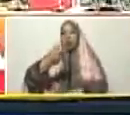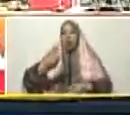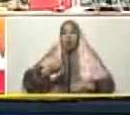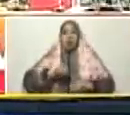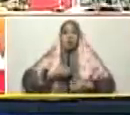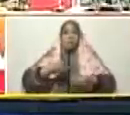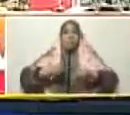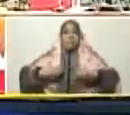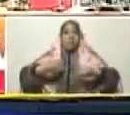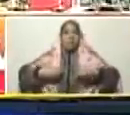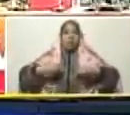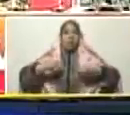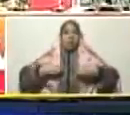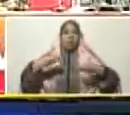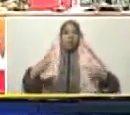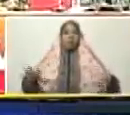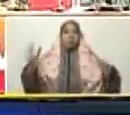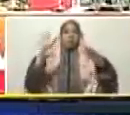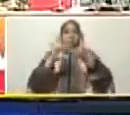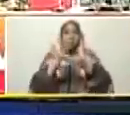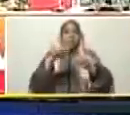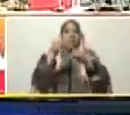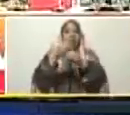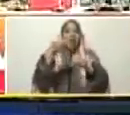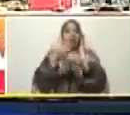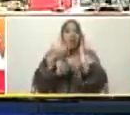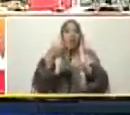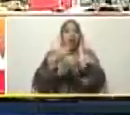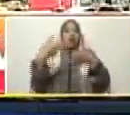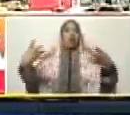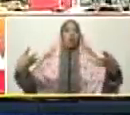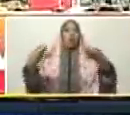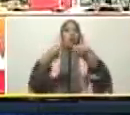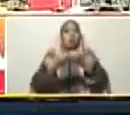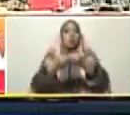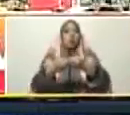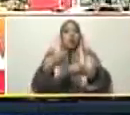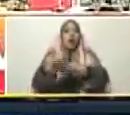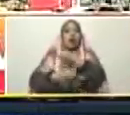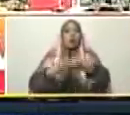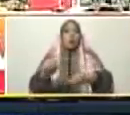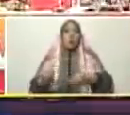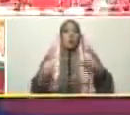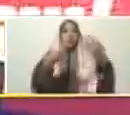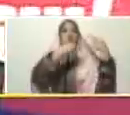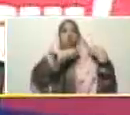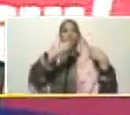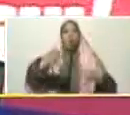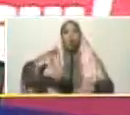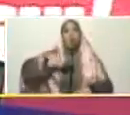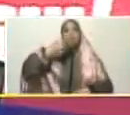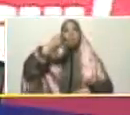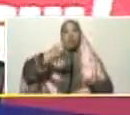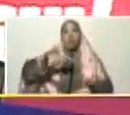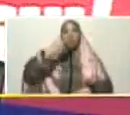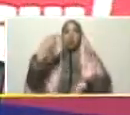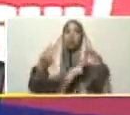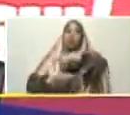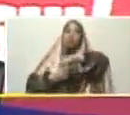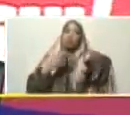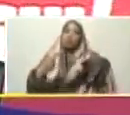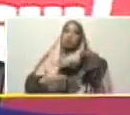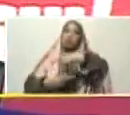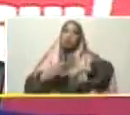articuladas y unidas y conformar la dirección política colectiva de la revolución el